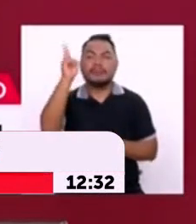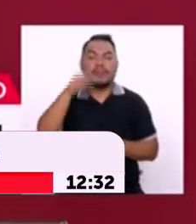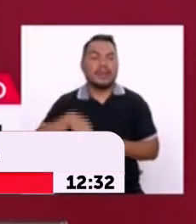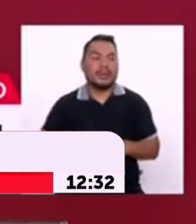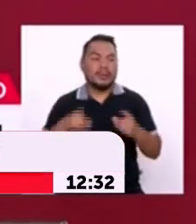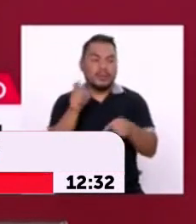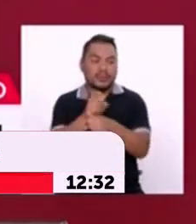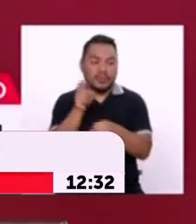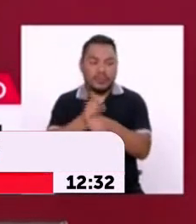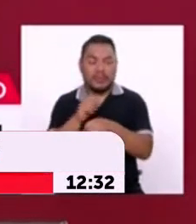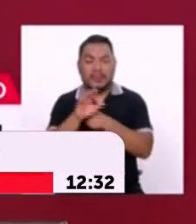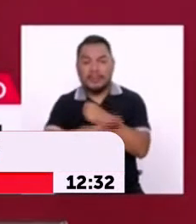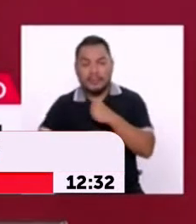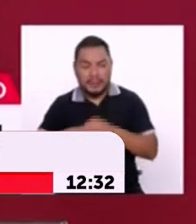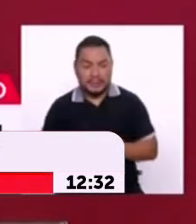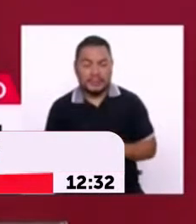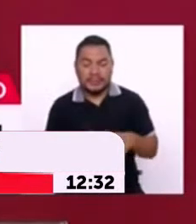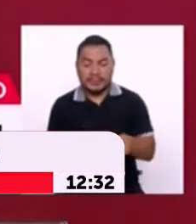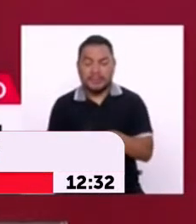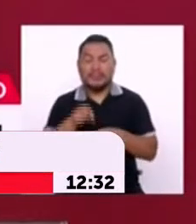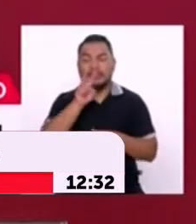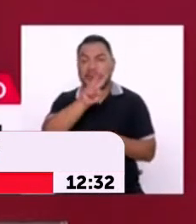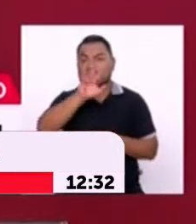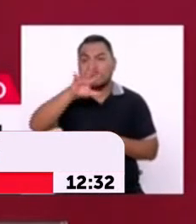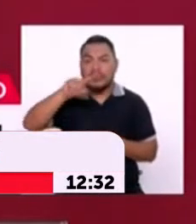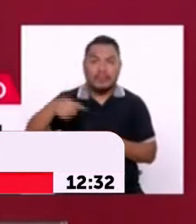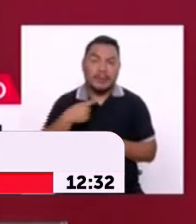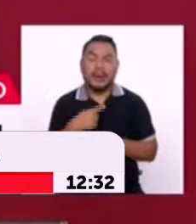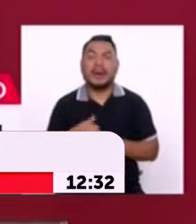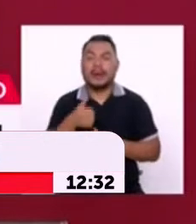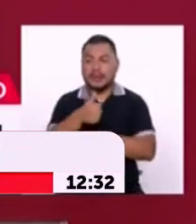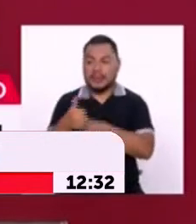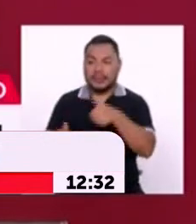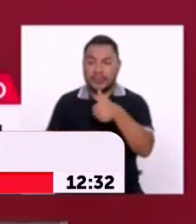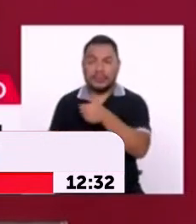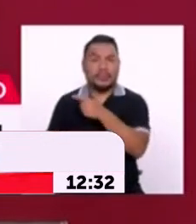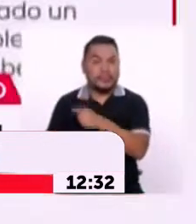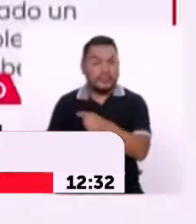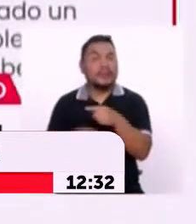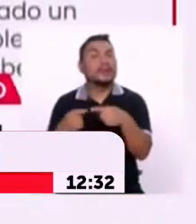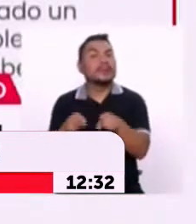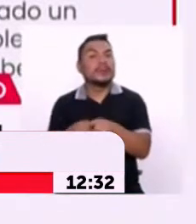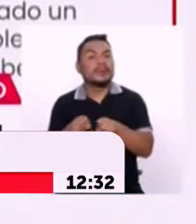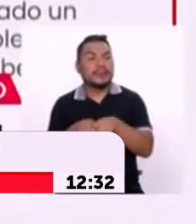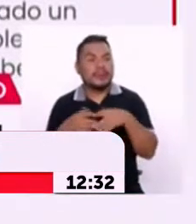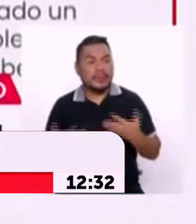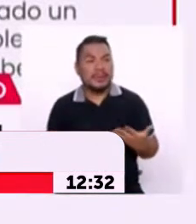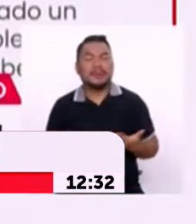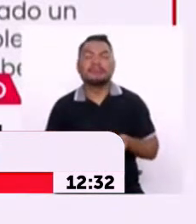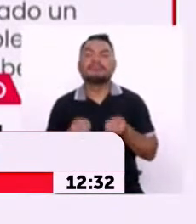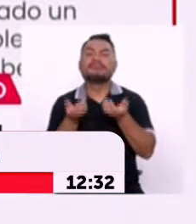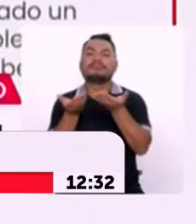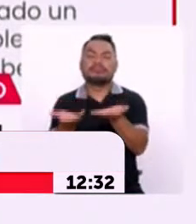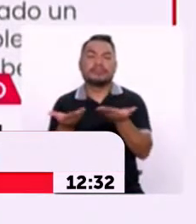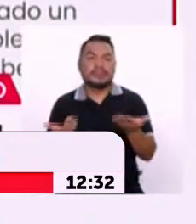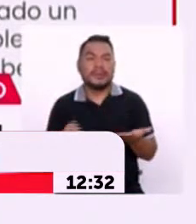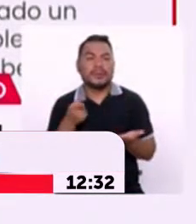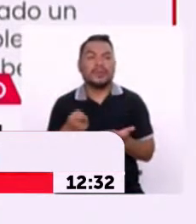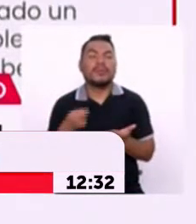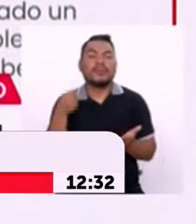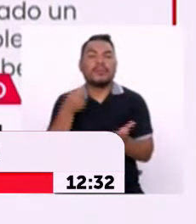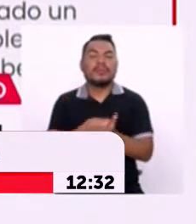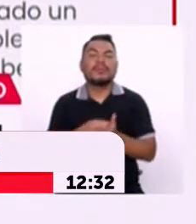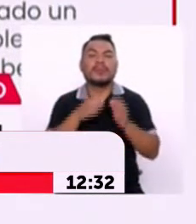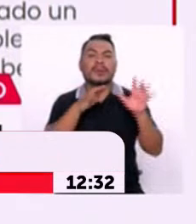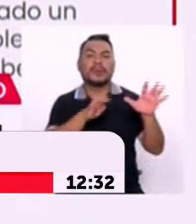docentes de educación básica y de 25 mil auxiliares, sino también les hemos otorgado